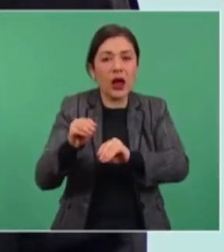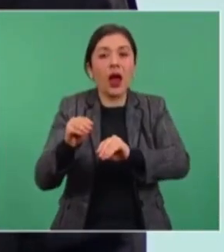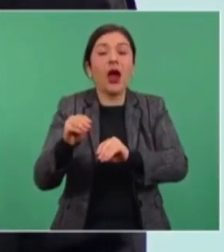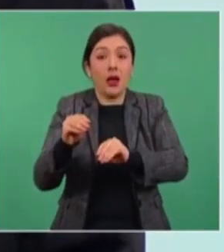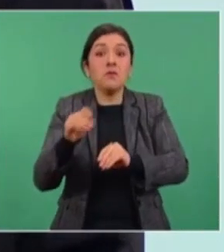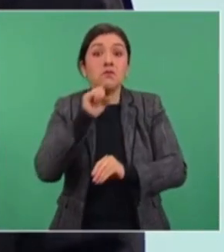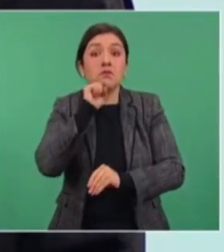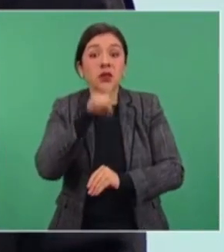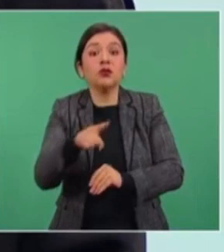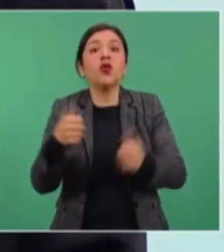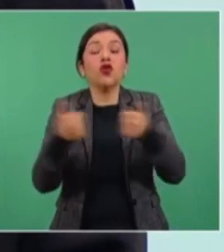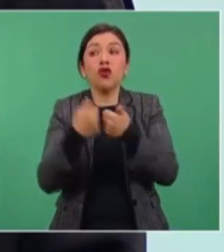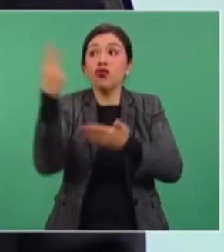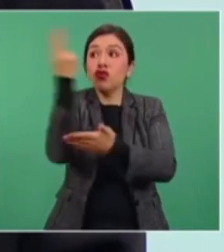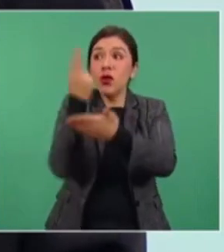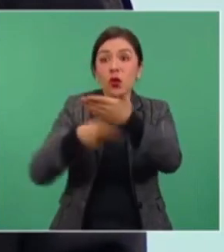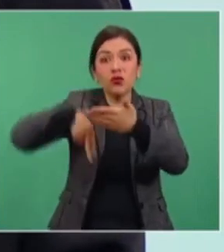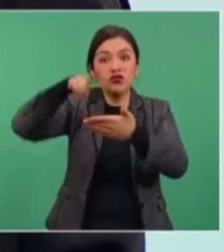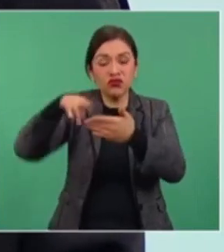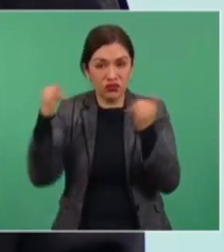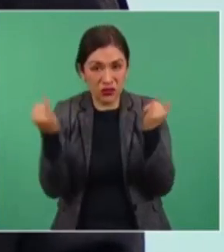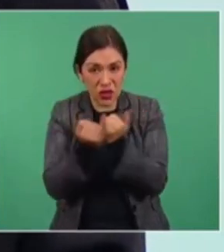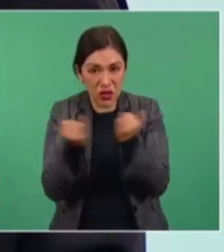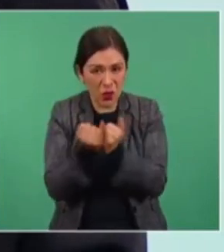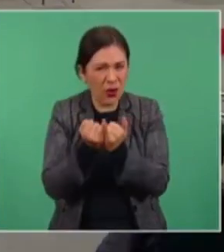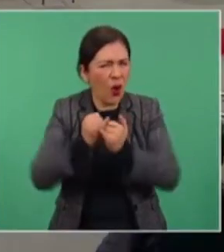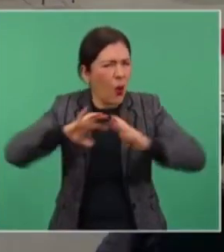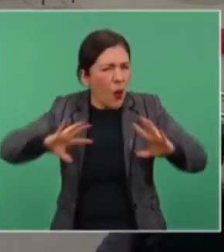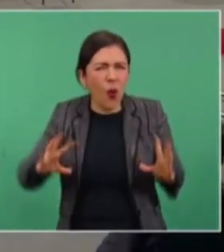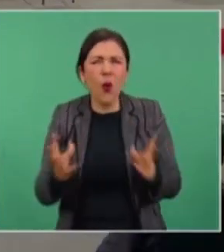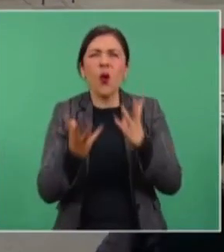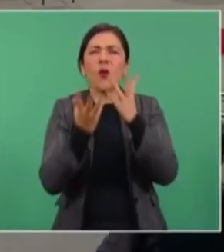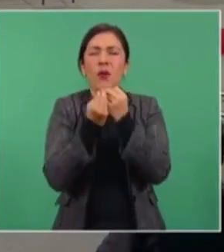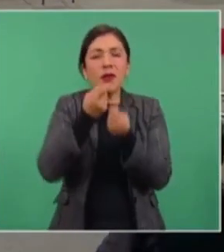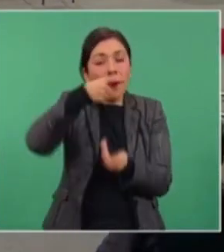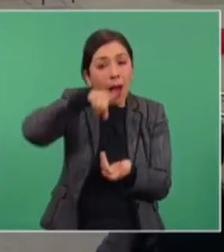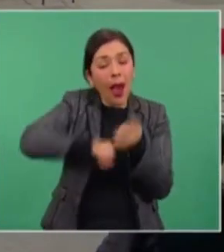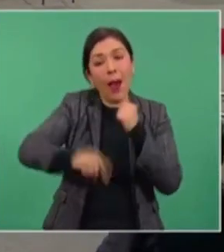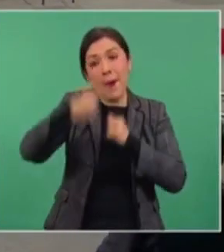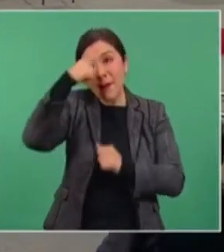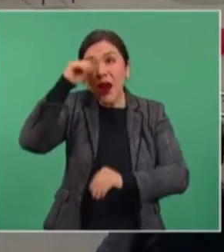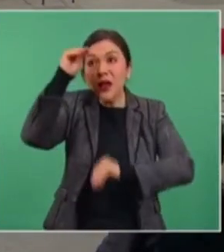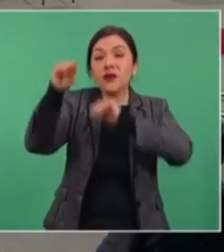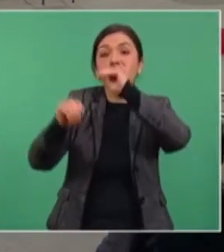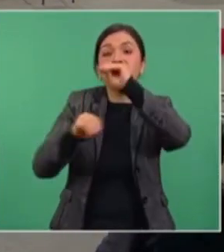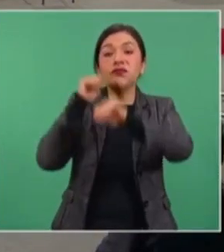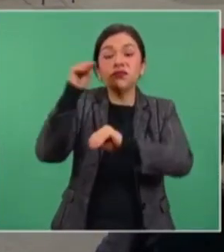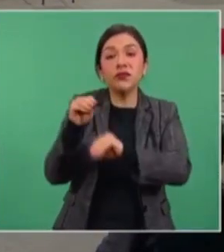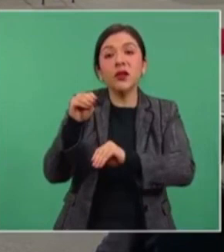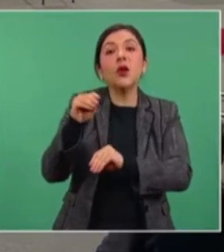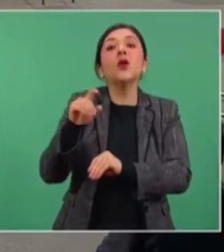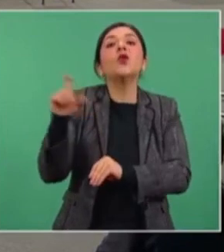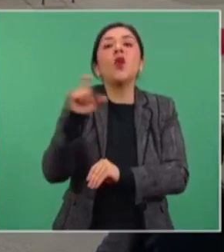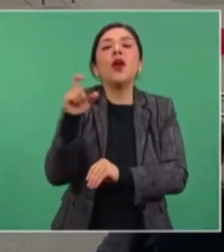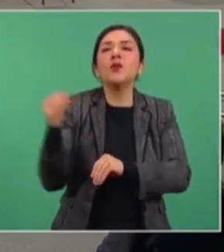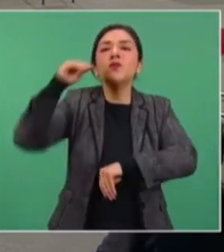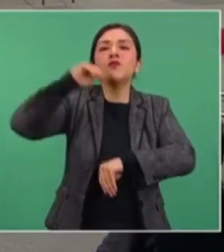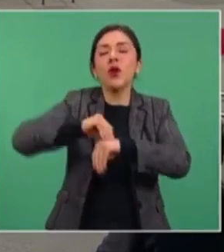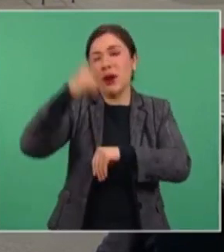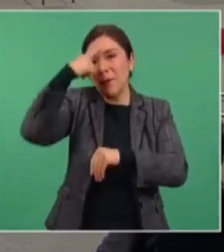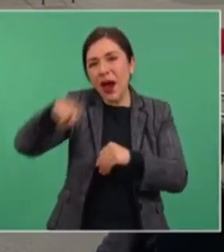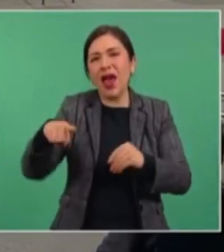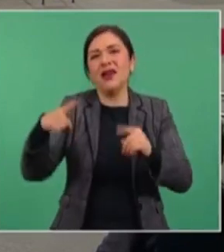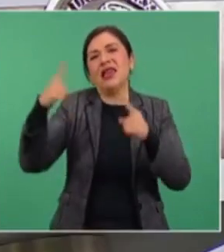hasta artes gráficas. Todo lo que complementa y se integra al diseño